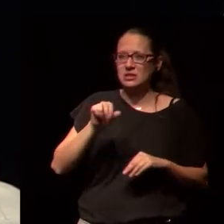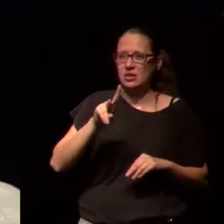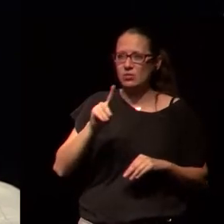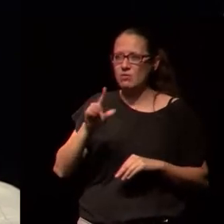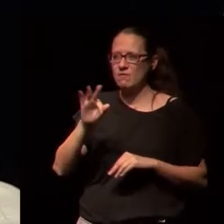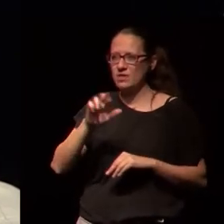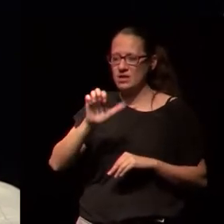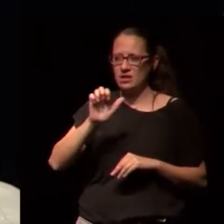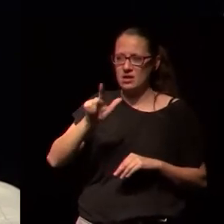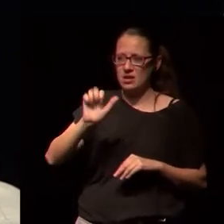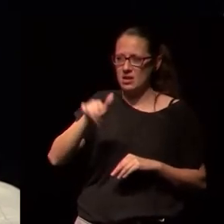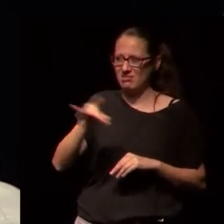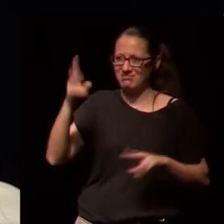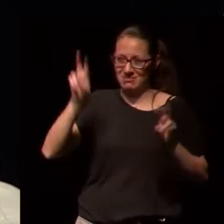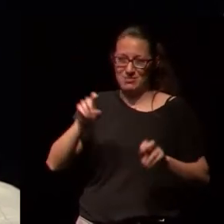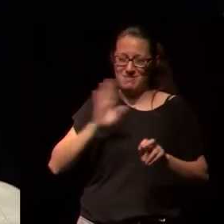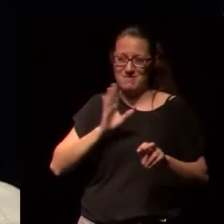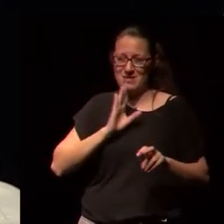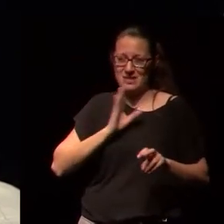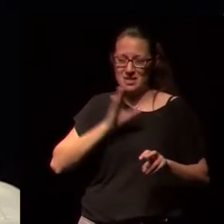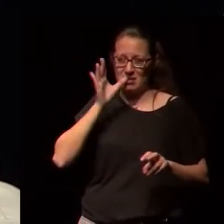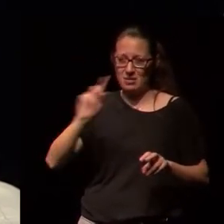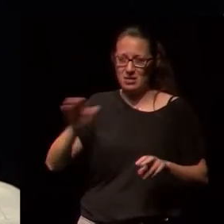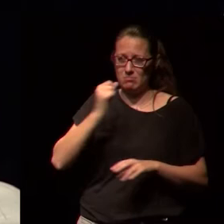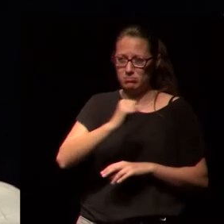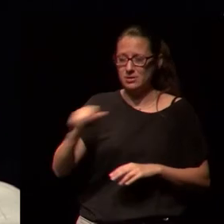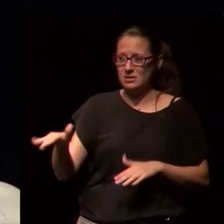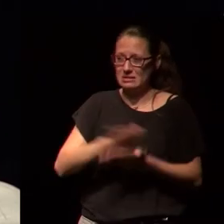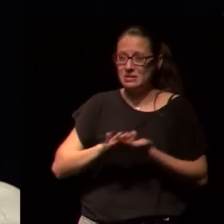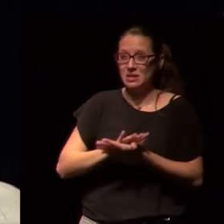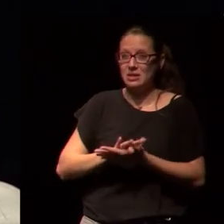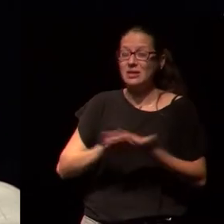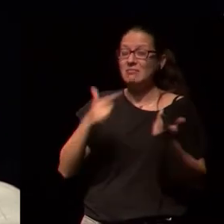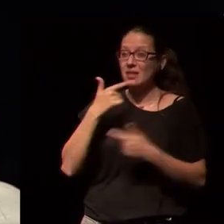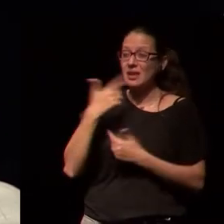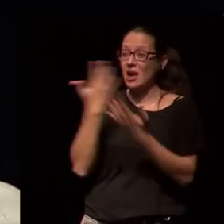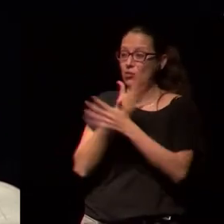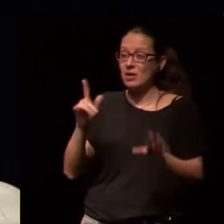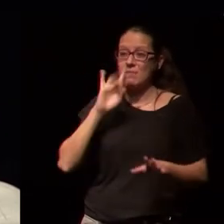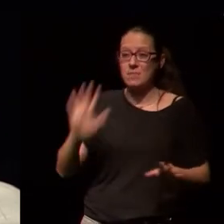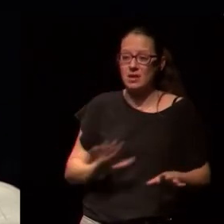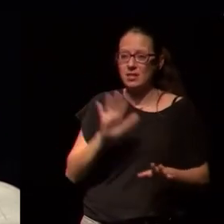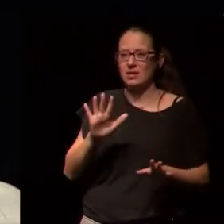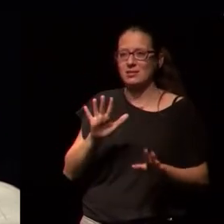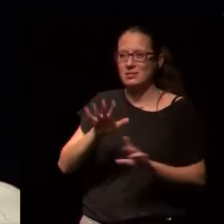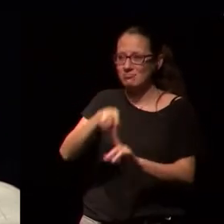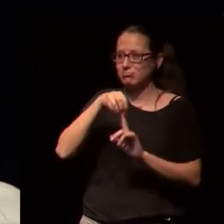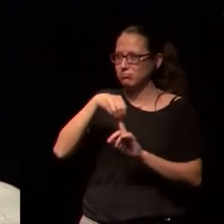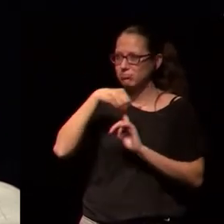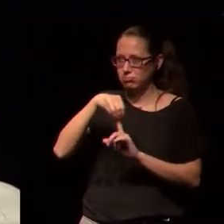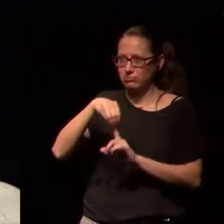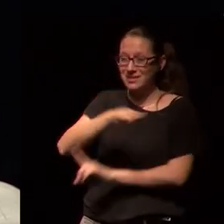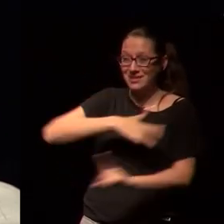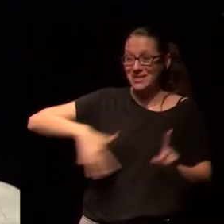Holocausto, que dice: aunque puede parecer no esencial, el entorno de